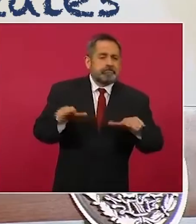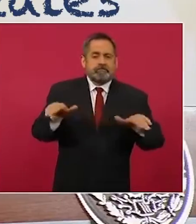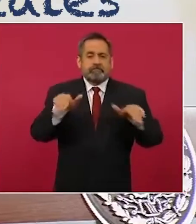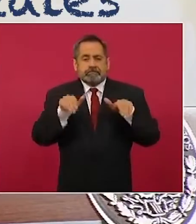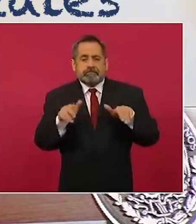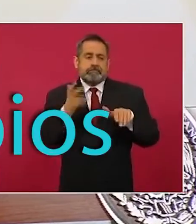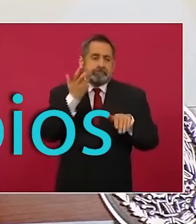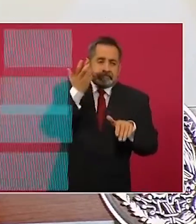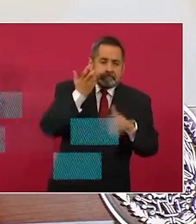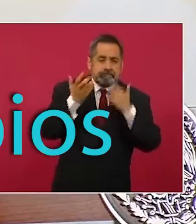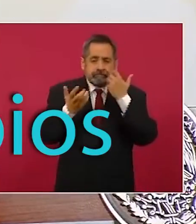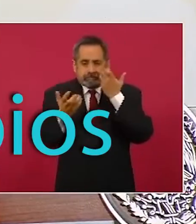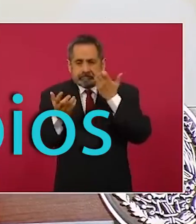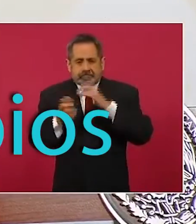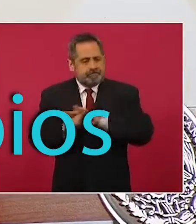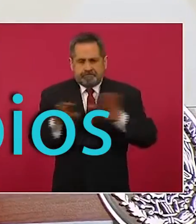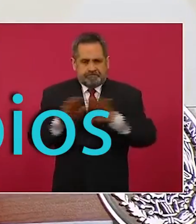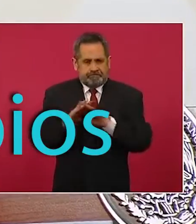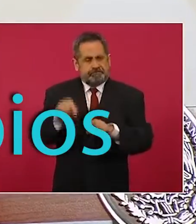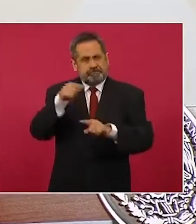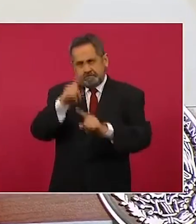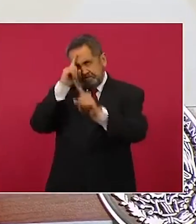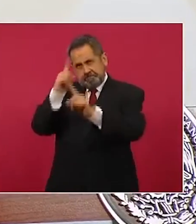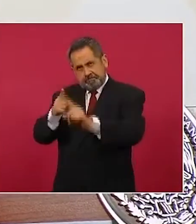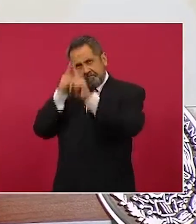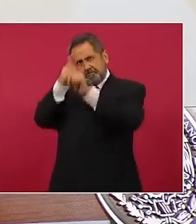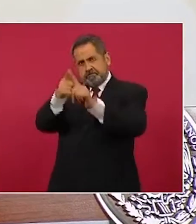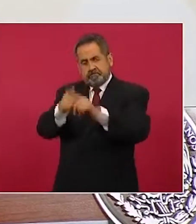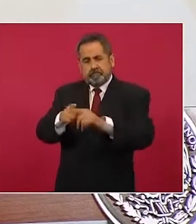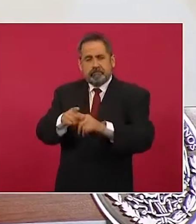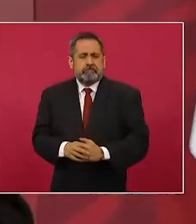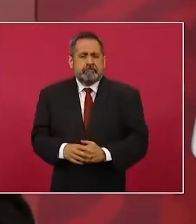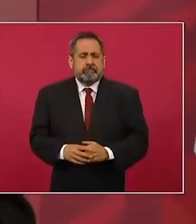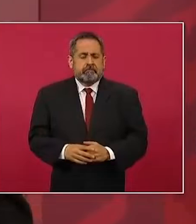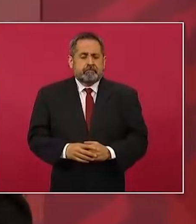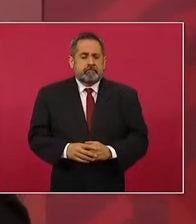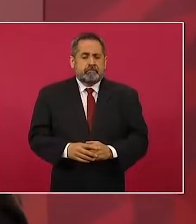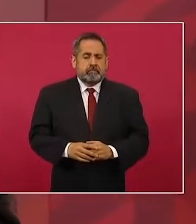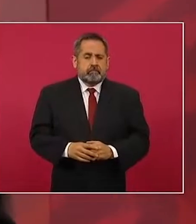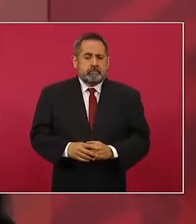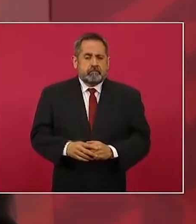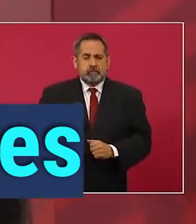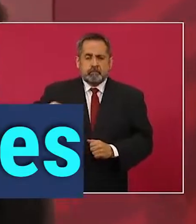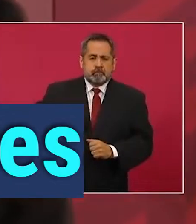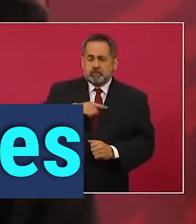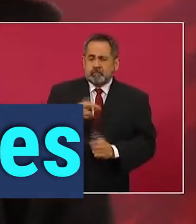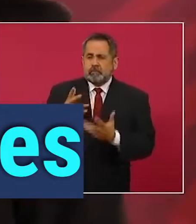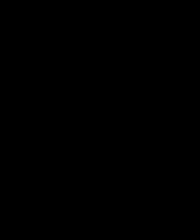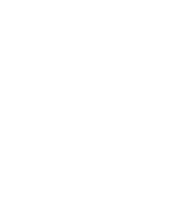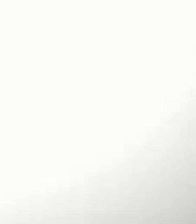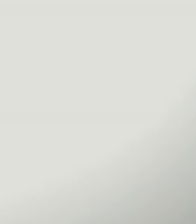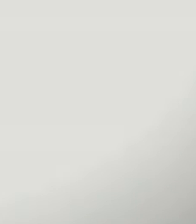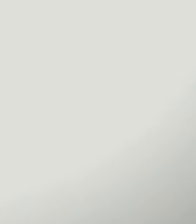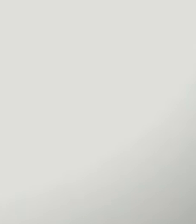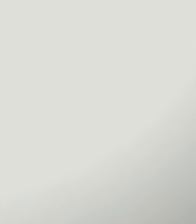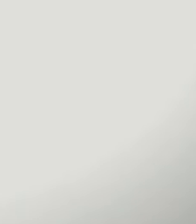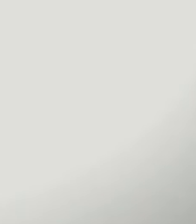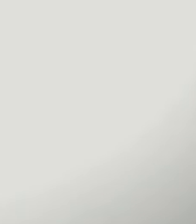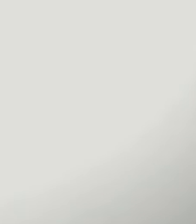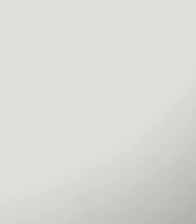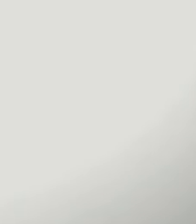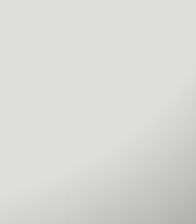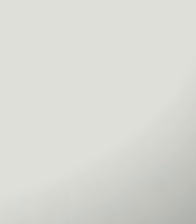Aquí luchamos por ideales, por principios, no por cargos. No somos ambiciosos vulgares.